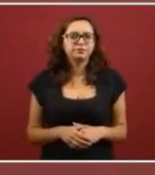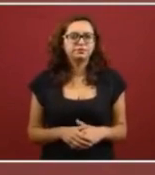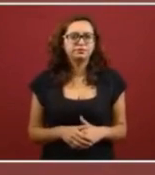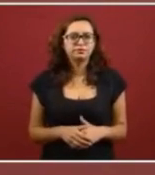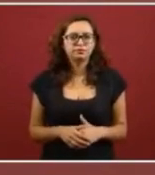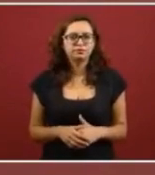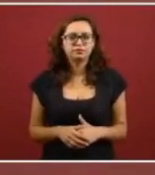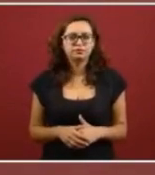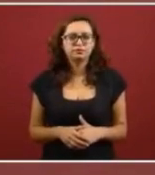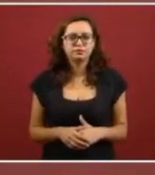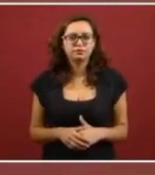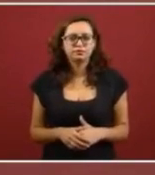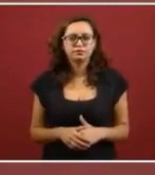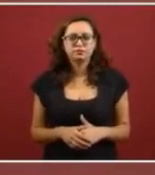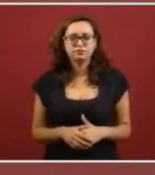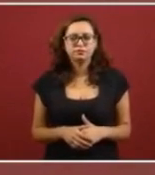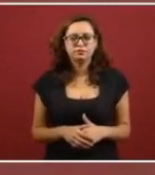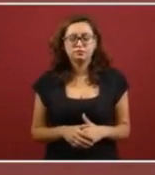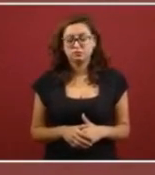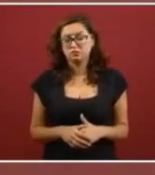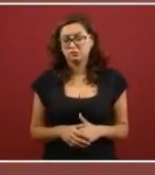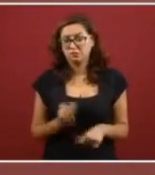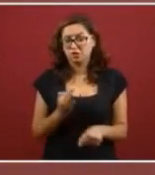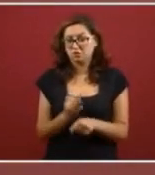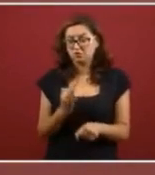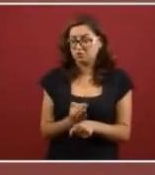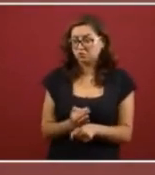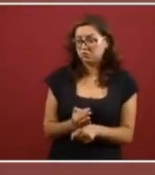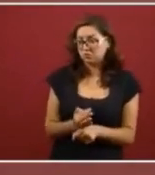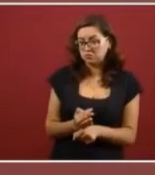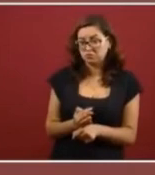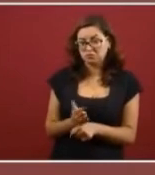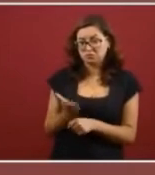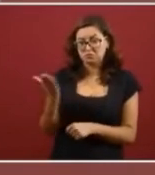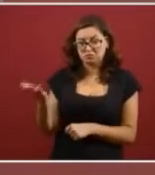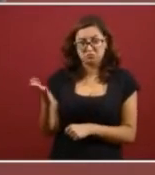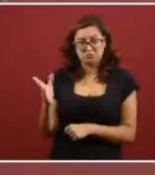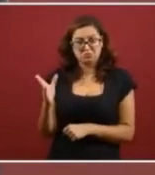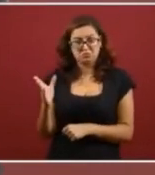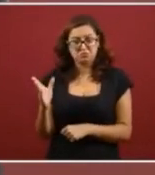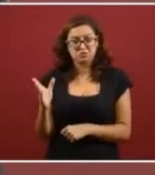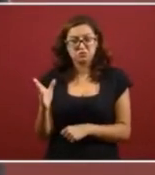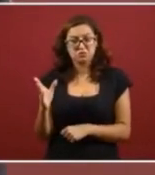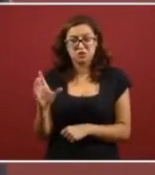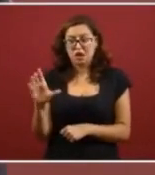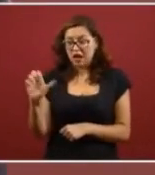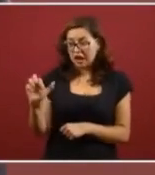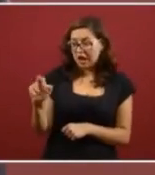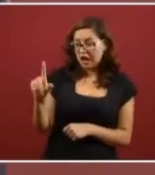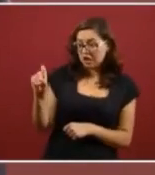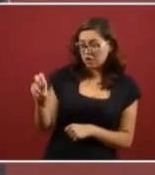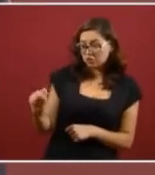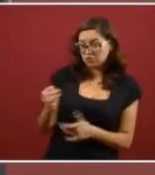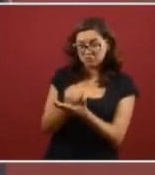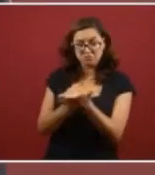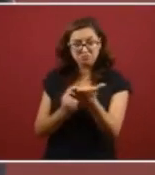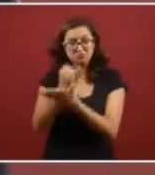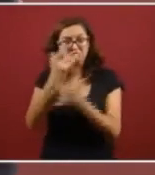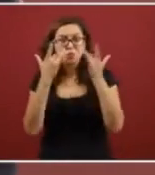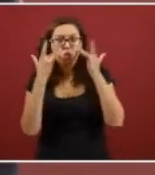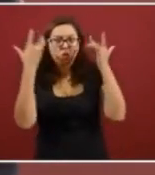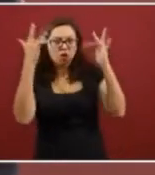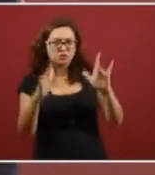en este caso yo so in this respeto case, mucho I la decisión que tomó this decision that Carlos la respeto